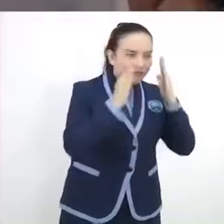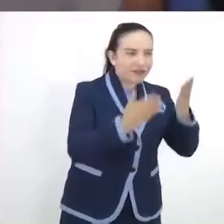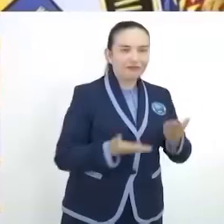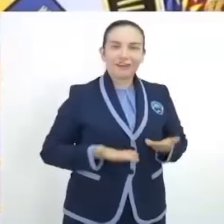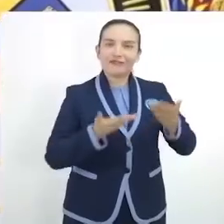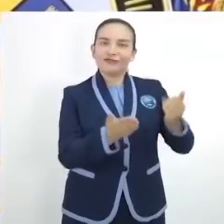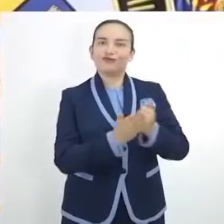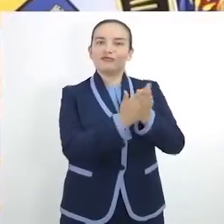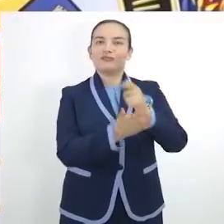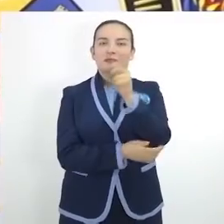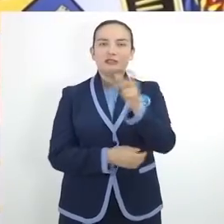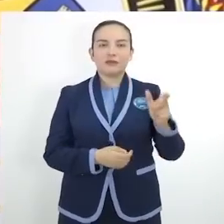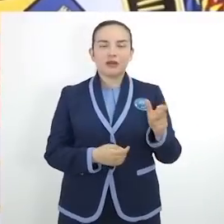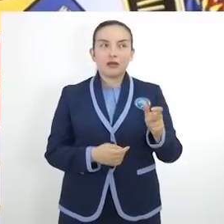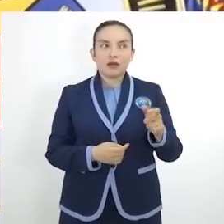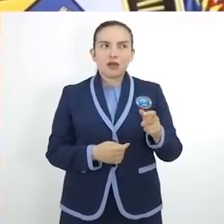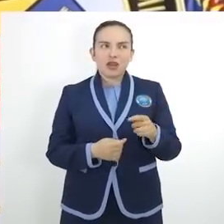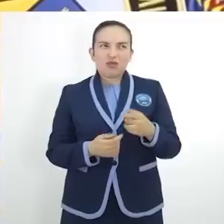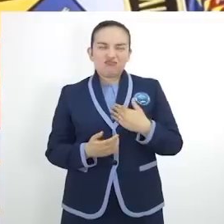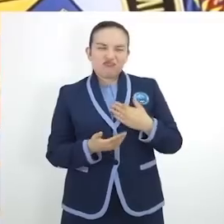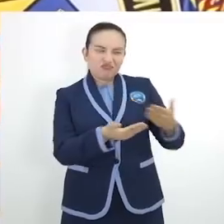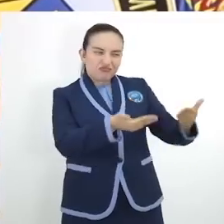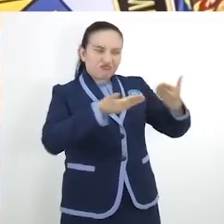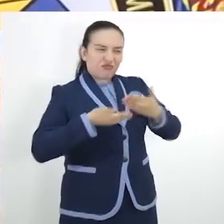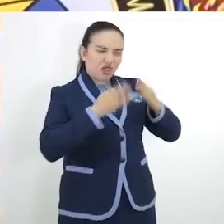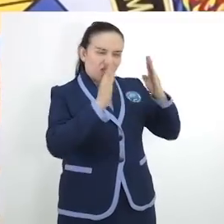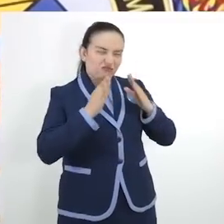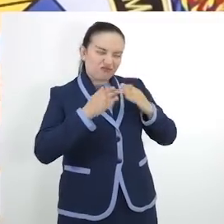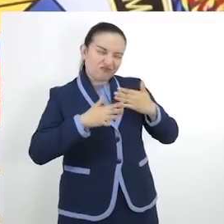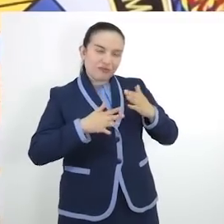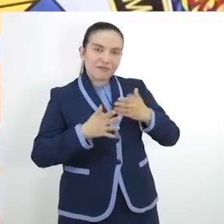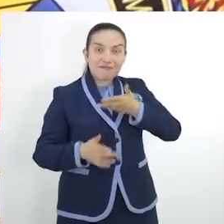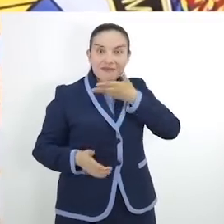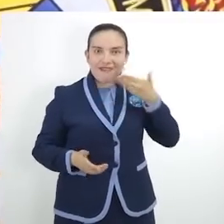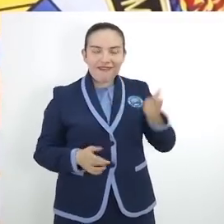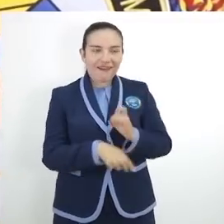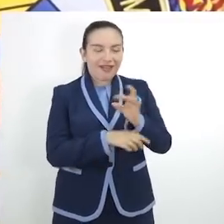servir a la gente. Es más bonito servir que ser servido.